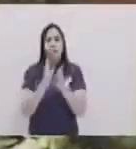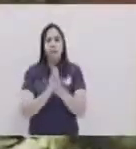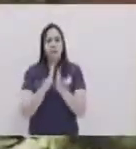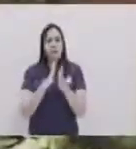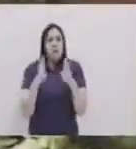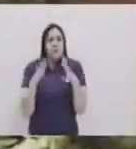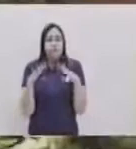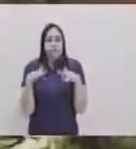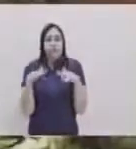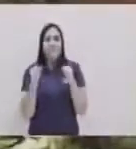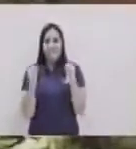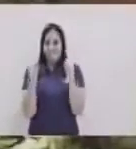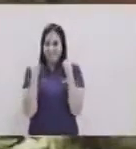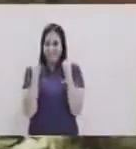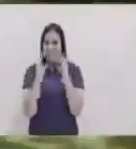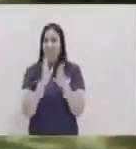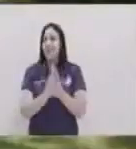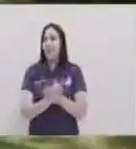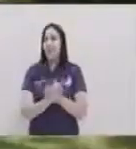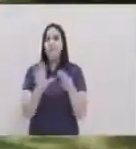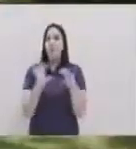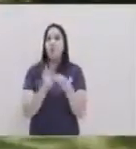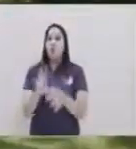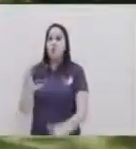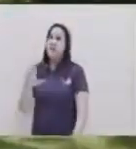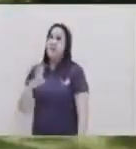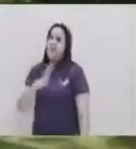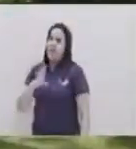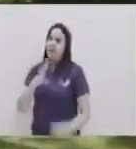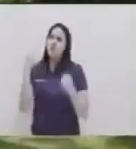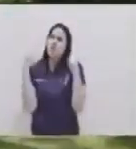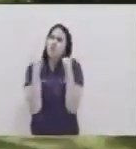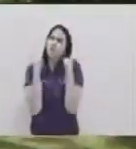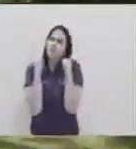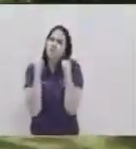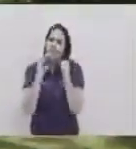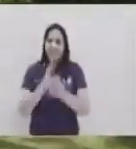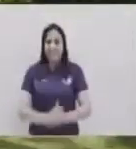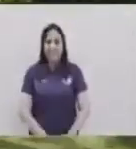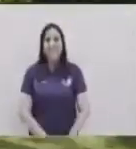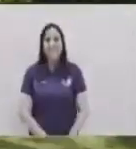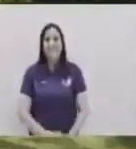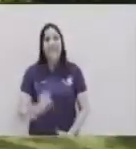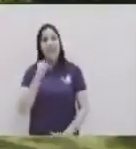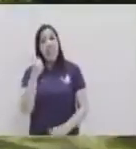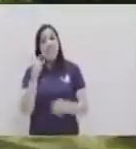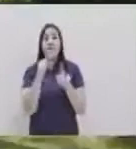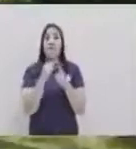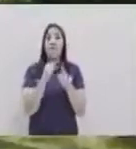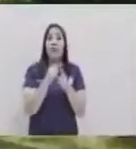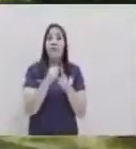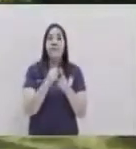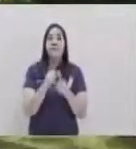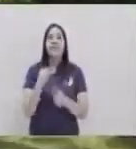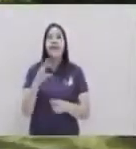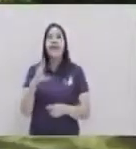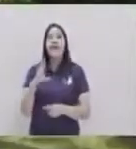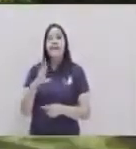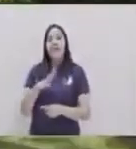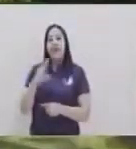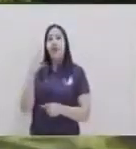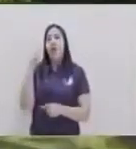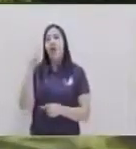nuestro cuerpo está temblando del frío. Ahora unido sería tengo frío. La siguiente, tengo